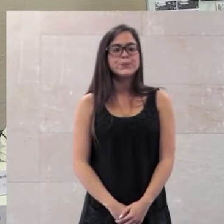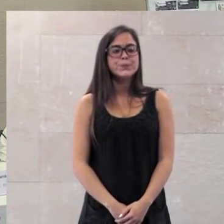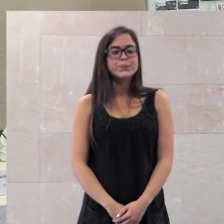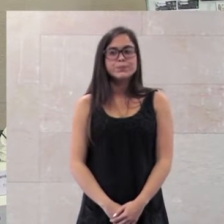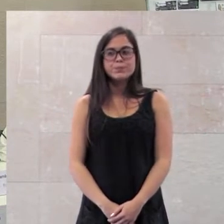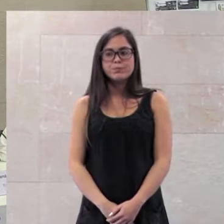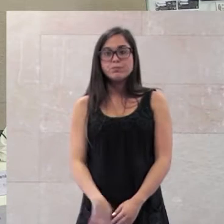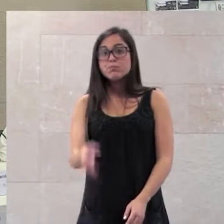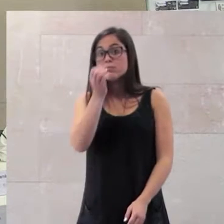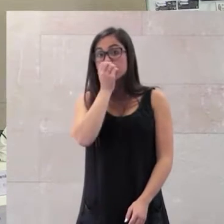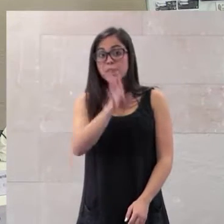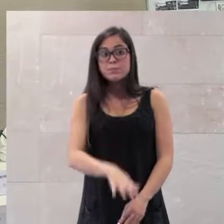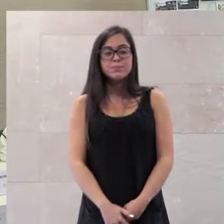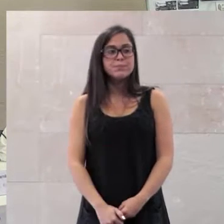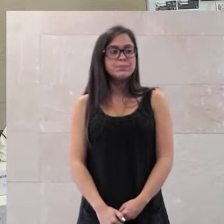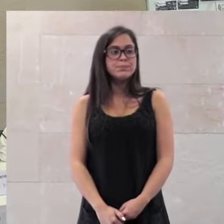Bien.